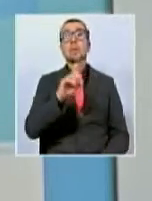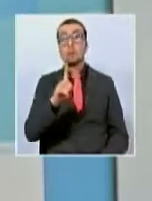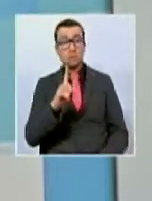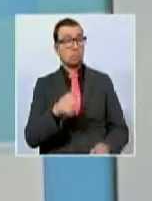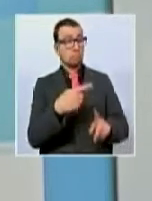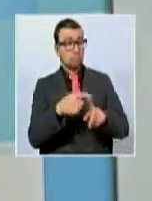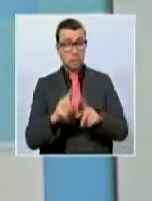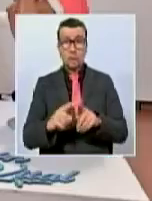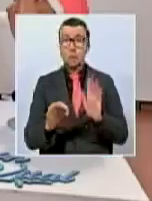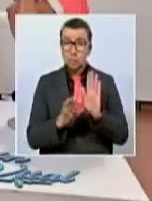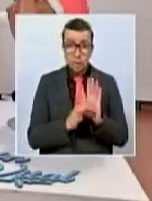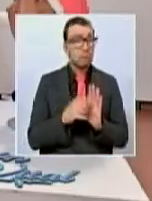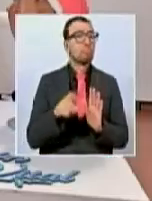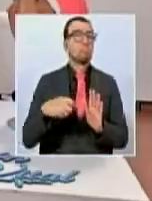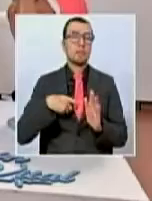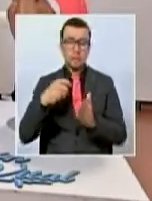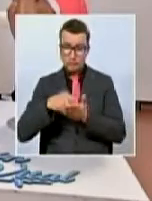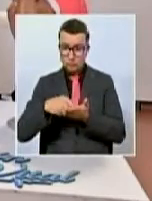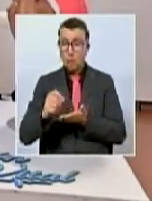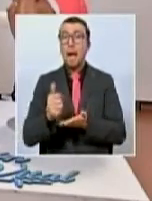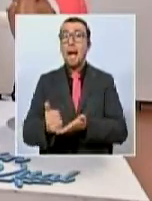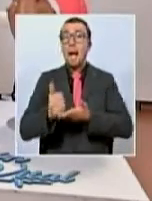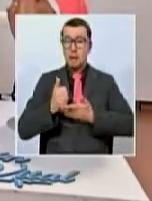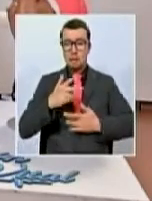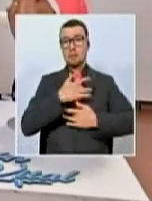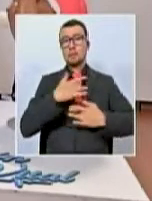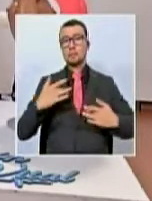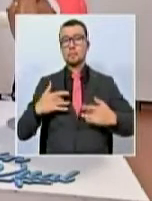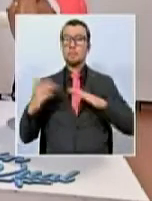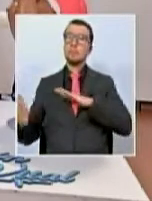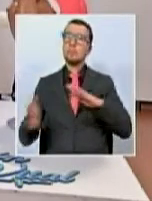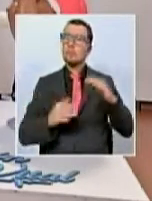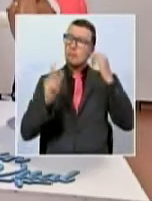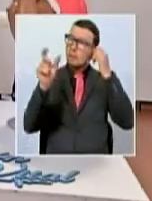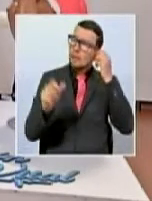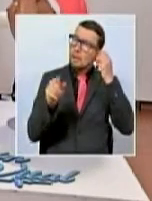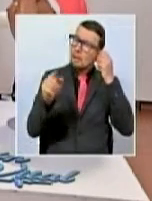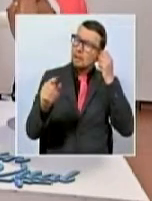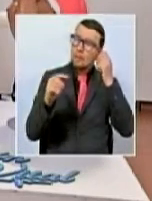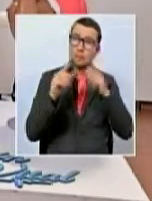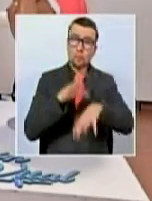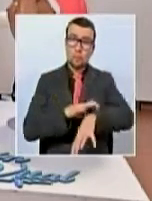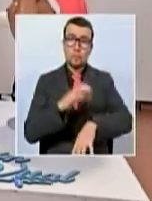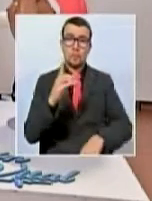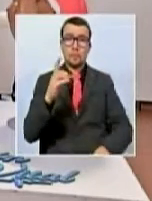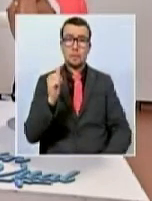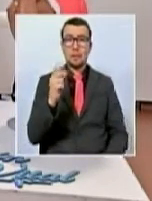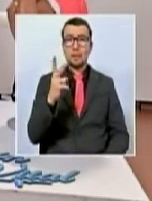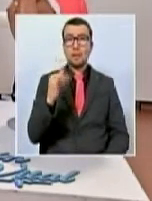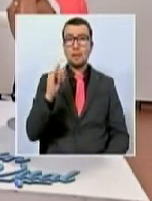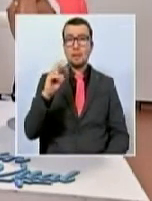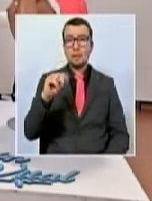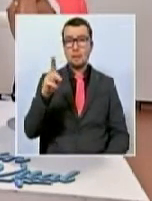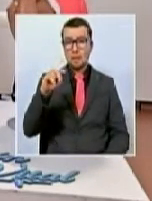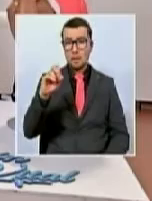Doctora Viviana, ahora que usted toca ese tema, yo quiero que el doctor Davinson, que es ingeniero químico y está en todo ese proceso de investigación, nos